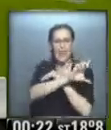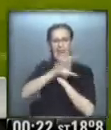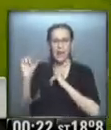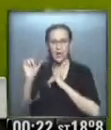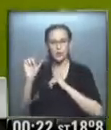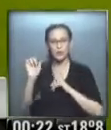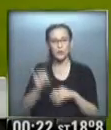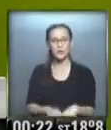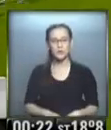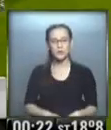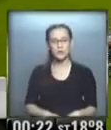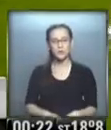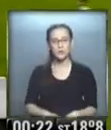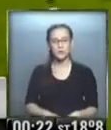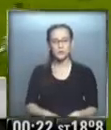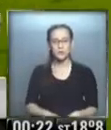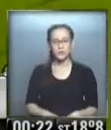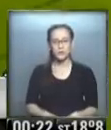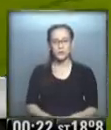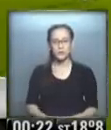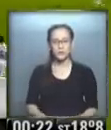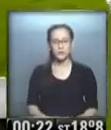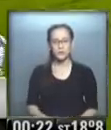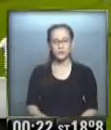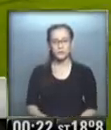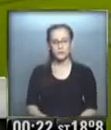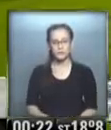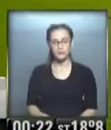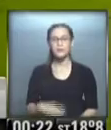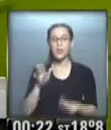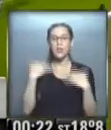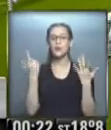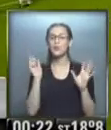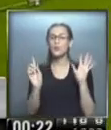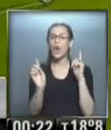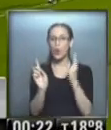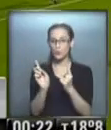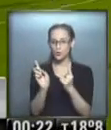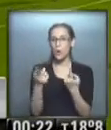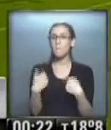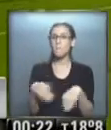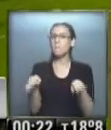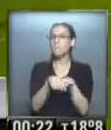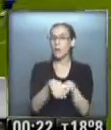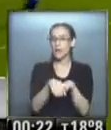desde afuera. Bombazo, se cansaba de desviar la pelota, pero la alcanzaba para poner el 1-1 parcial.